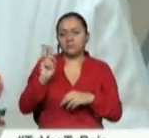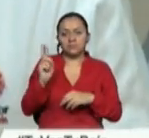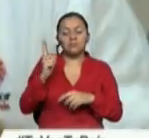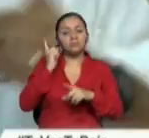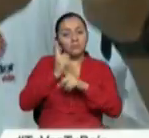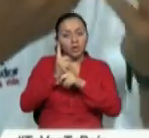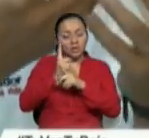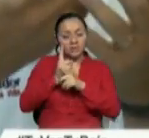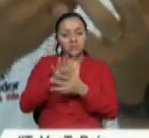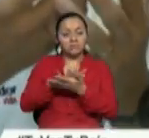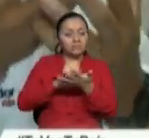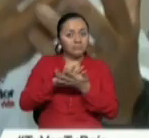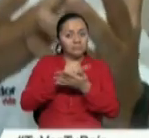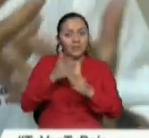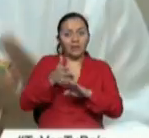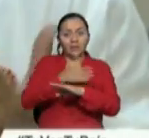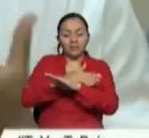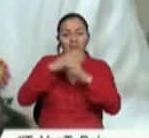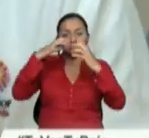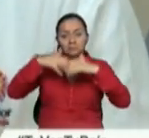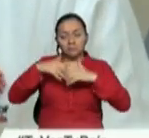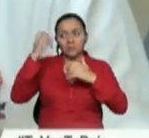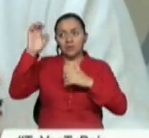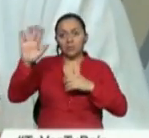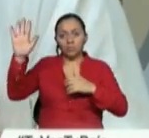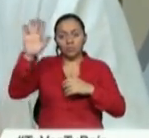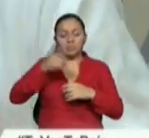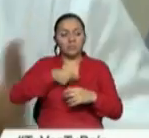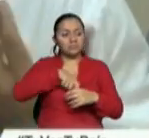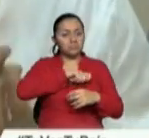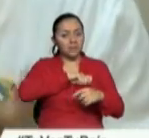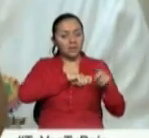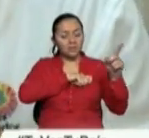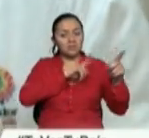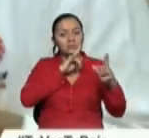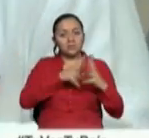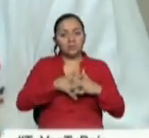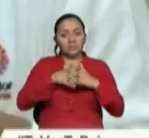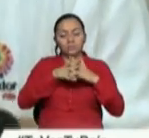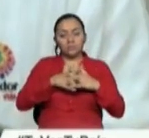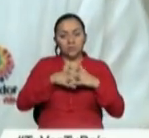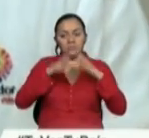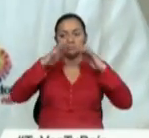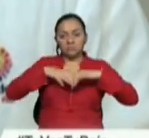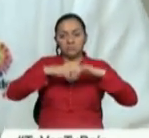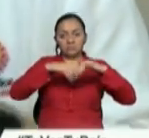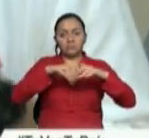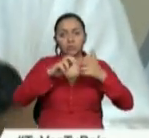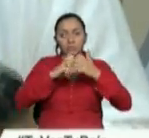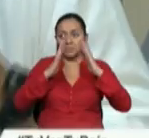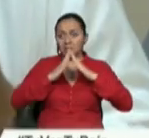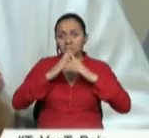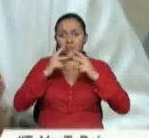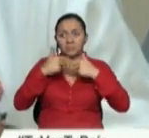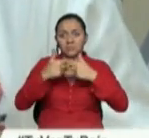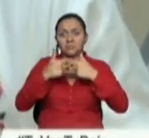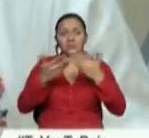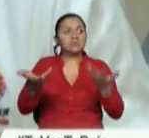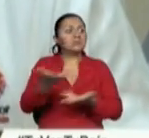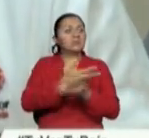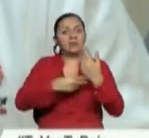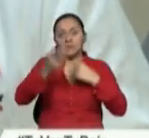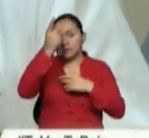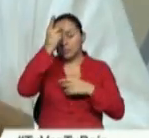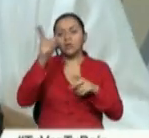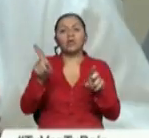burbujas inmobiliaria que destrozaron destrozó esa burbuja Inmobiliaria en España a nuestros migrantes lo mismos de Estados Unidos entonces por eso hay algunos que no